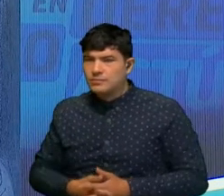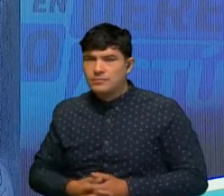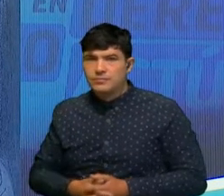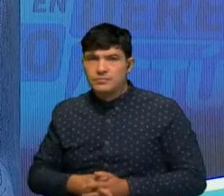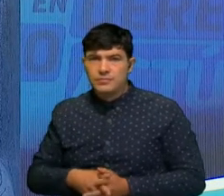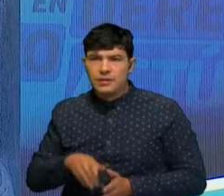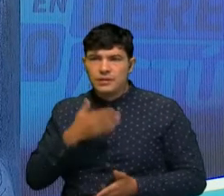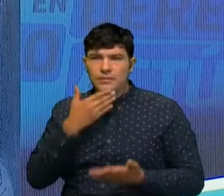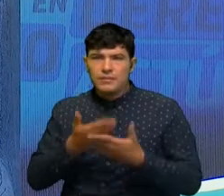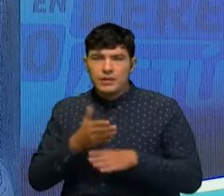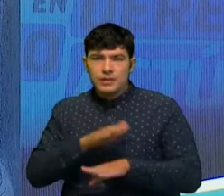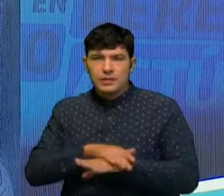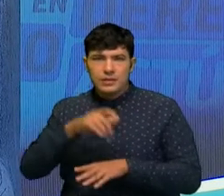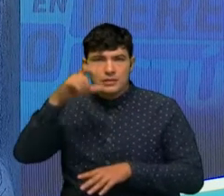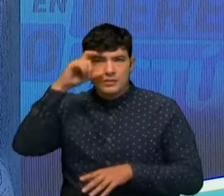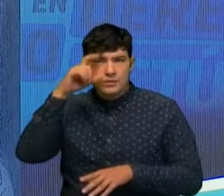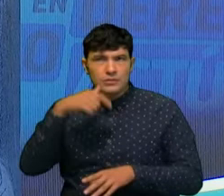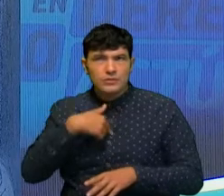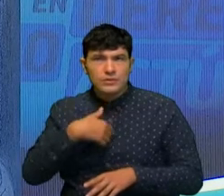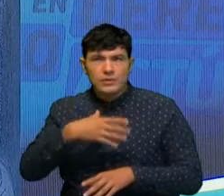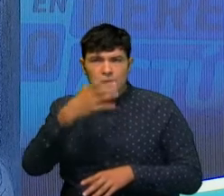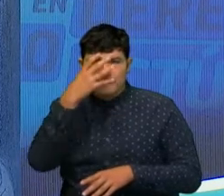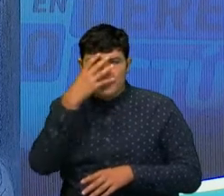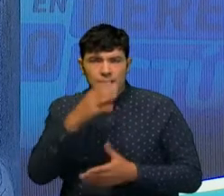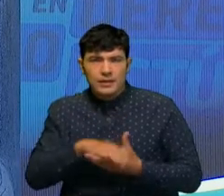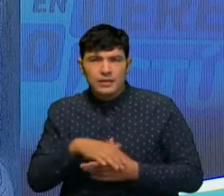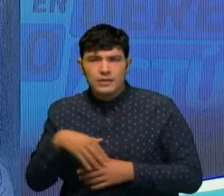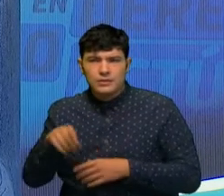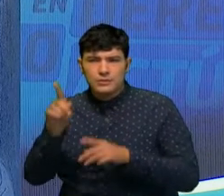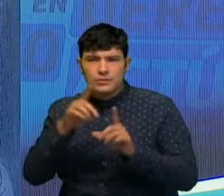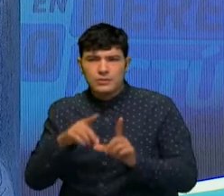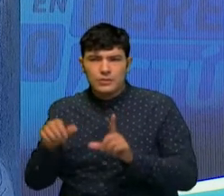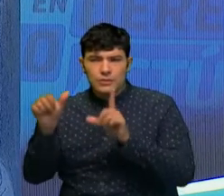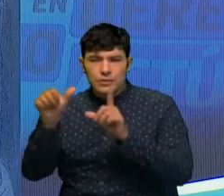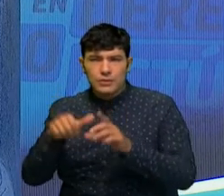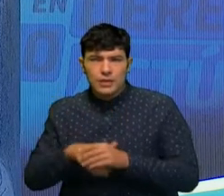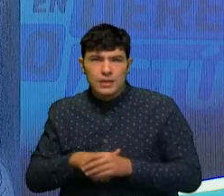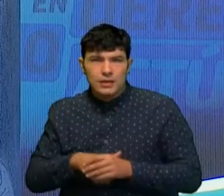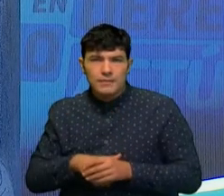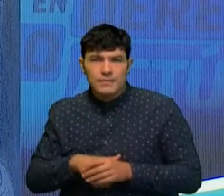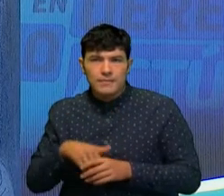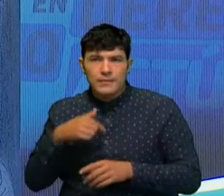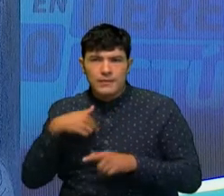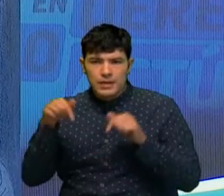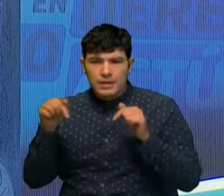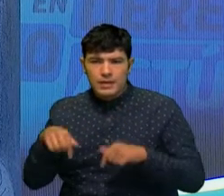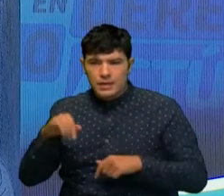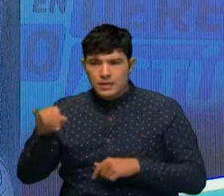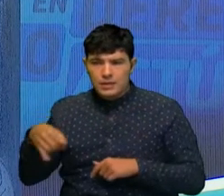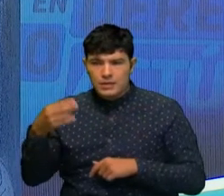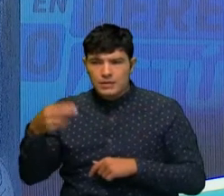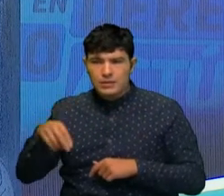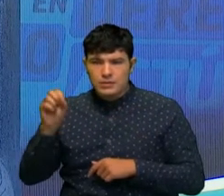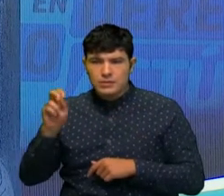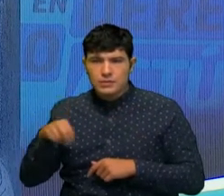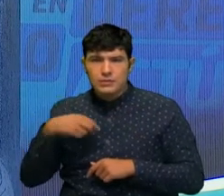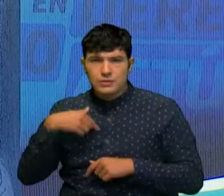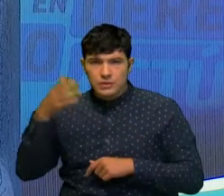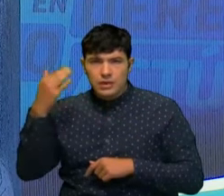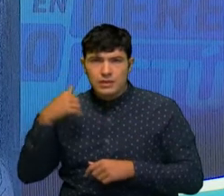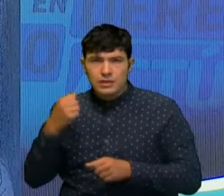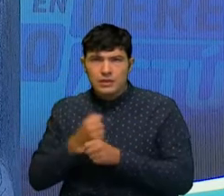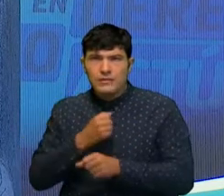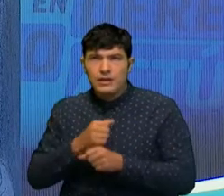John, qué pena, con la doctora ahí, de parte acá de John también, Herrera, yo trabajé en